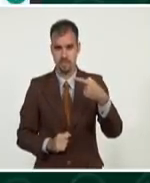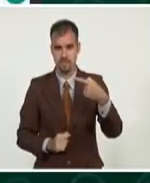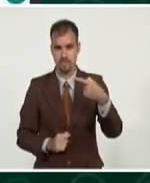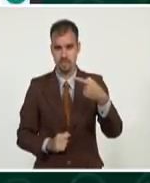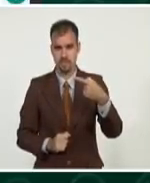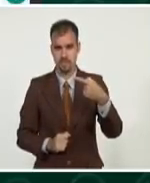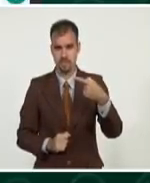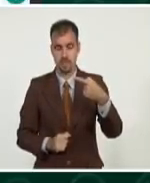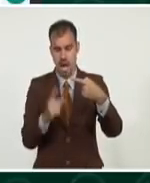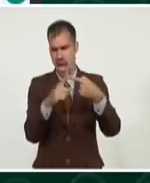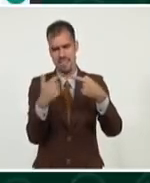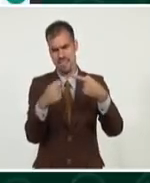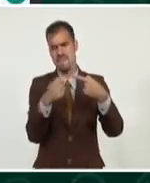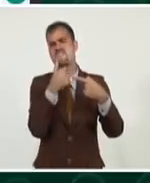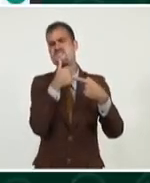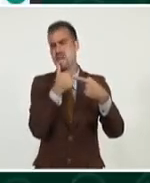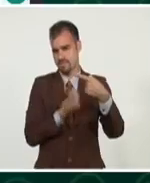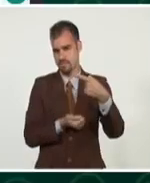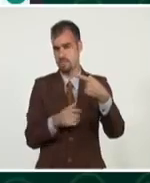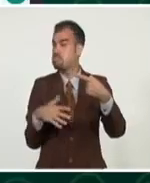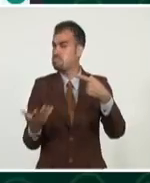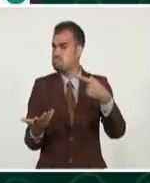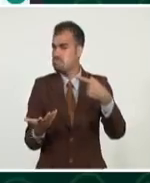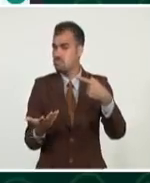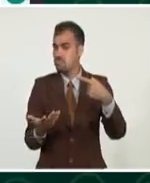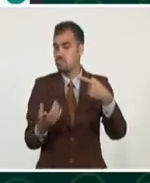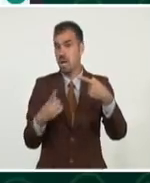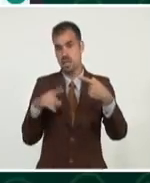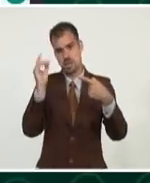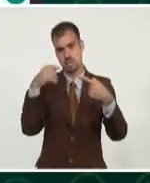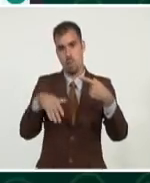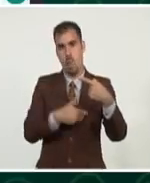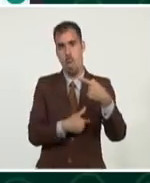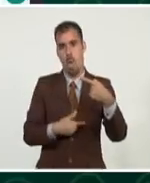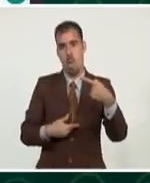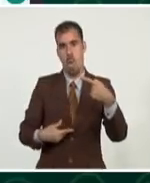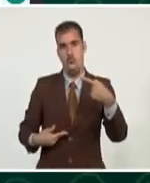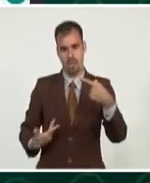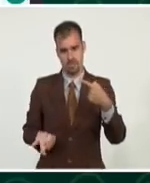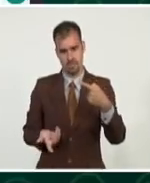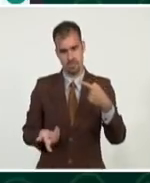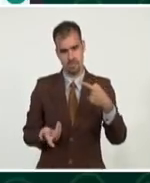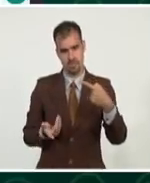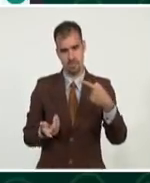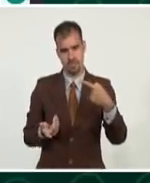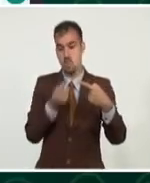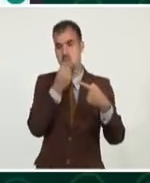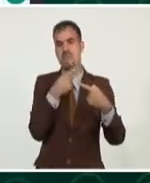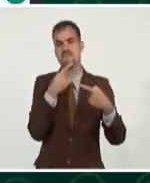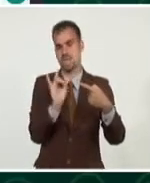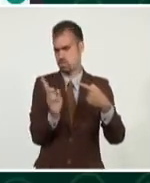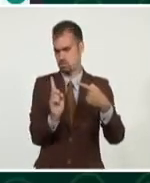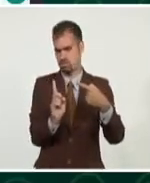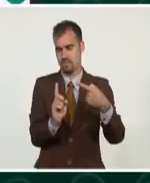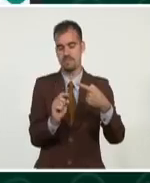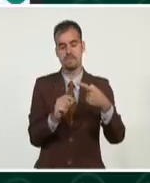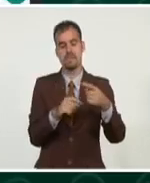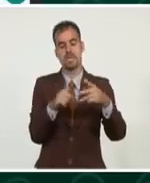más fácil de cumplir. ¿Para qué? Para que tú no te mueras de hambre, porque tú no te quieres morir de hambre. Entonces las tres